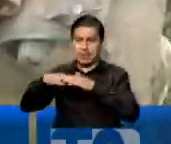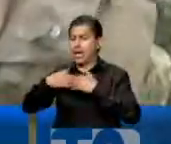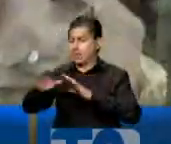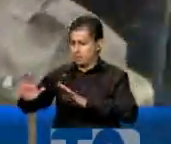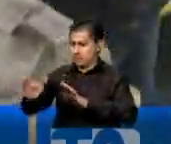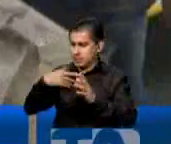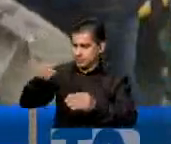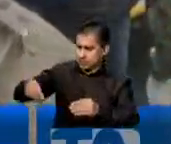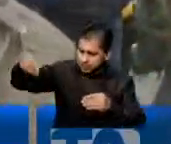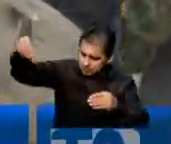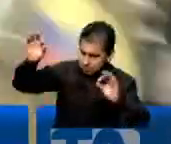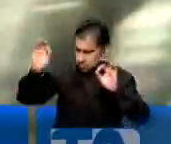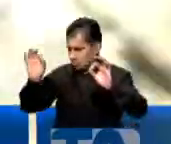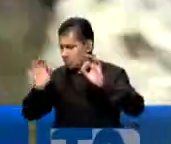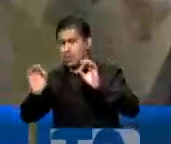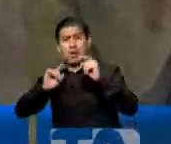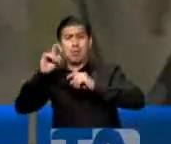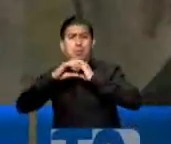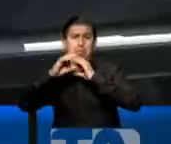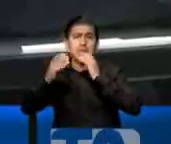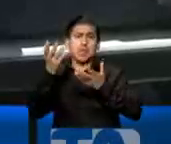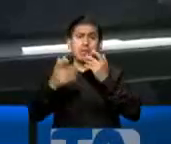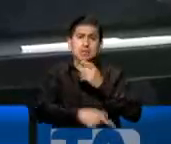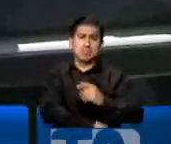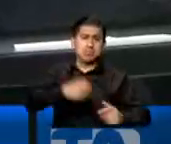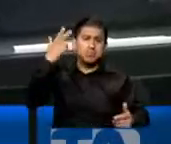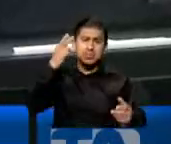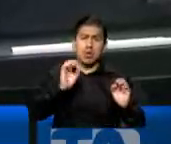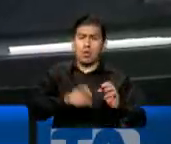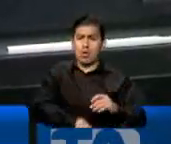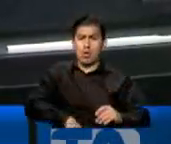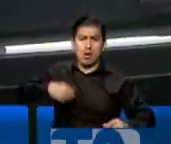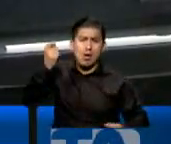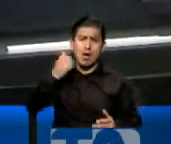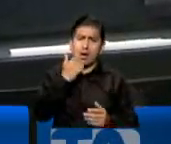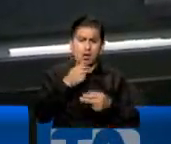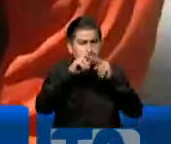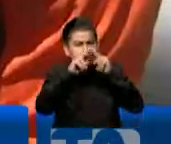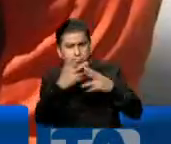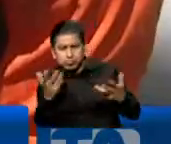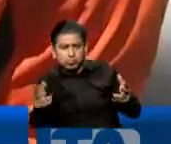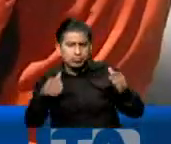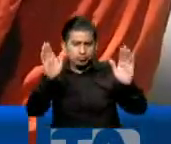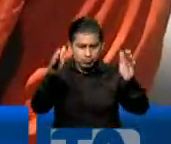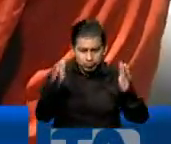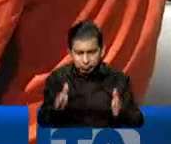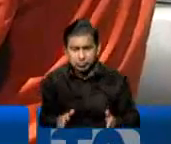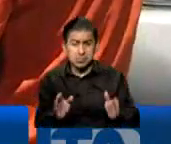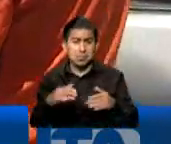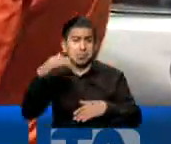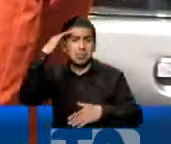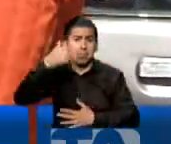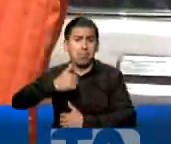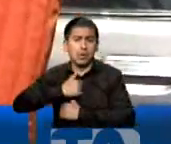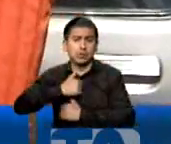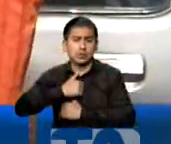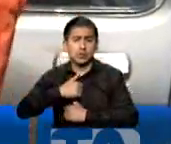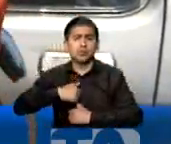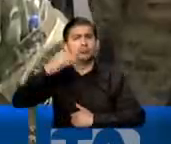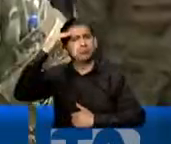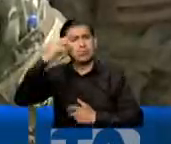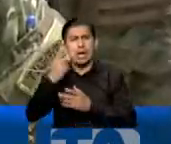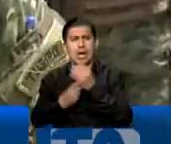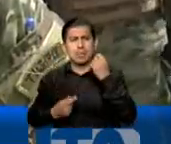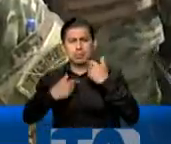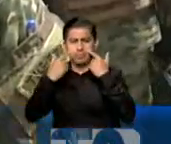que los pasajeros de los buses no porten armas y también se hizo un control a los vehículos por parte de las Fuerzas Armadas y de la Policía